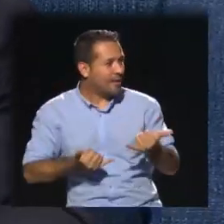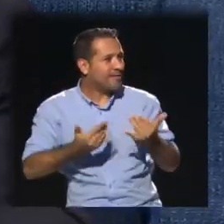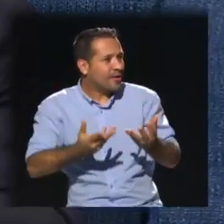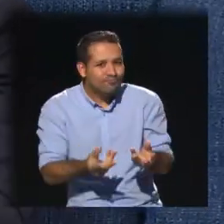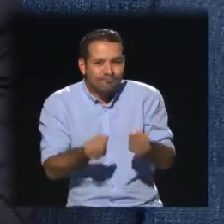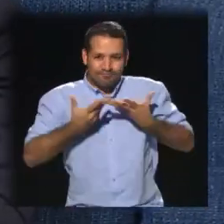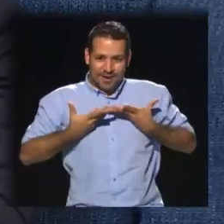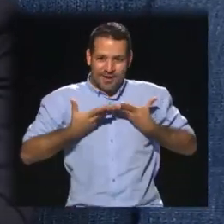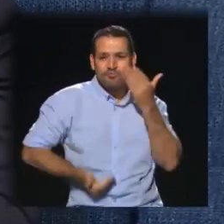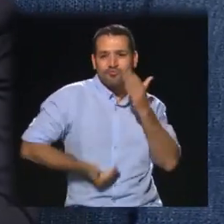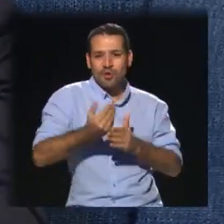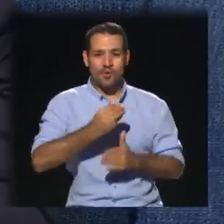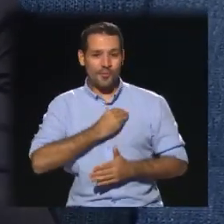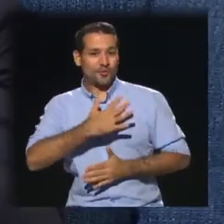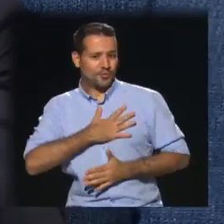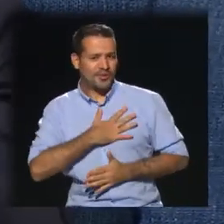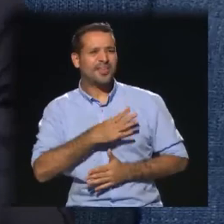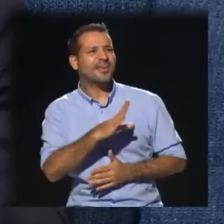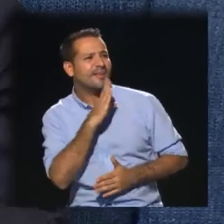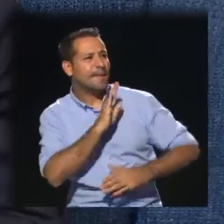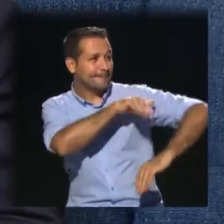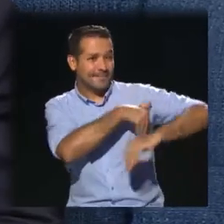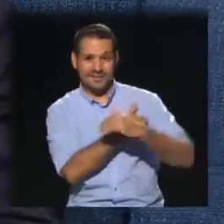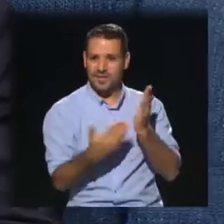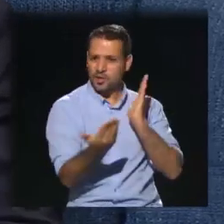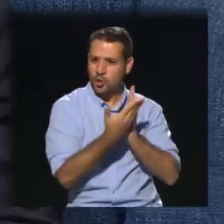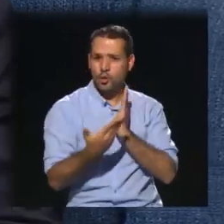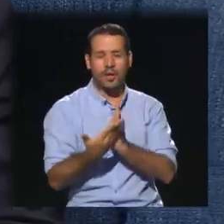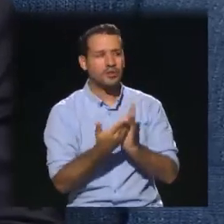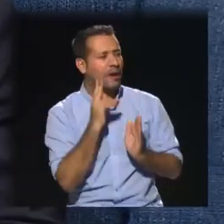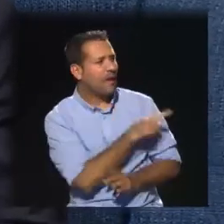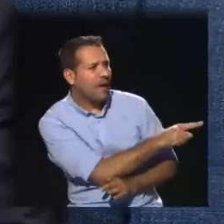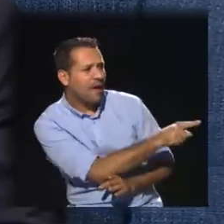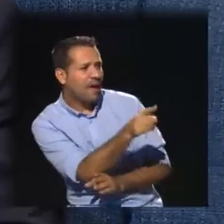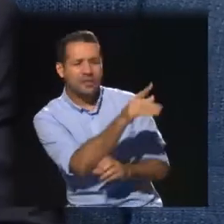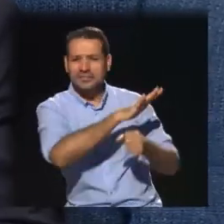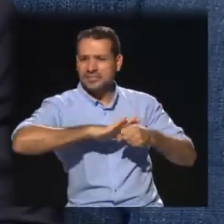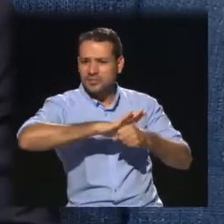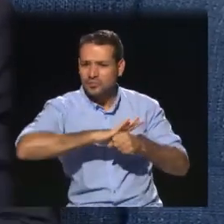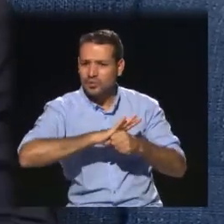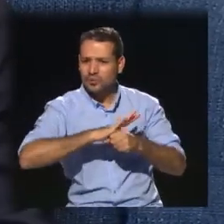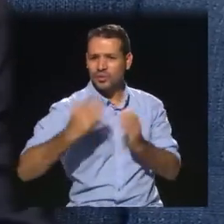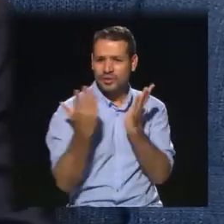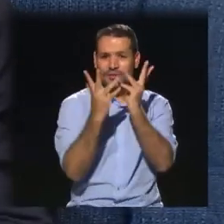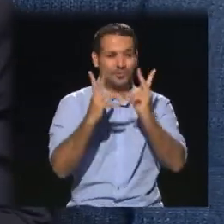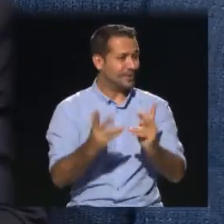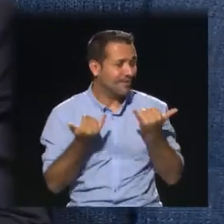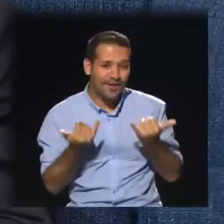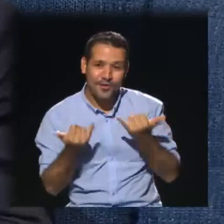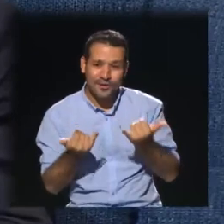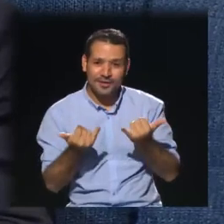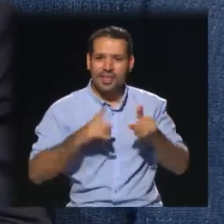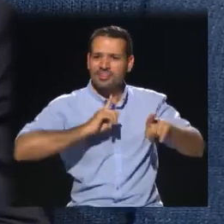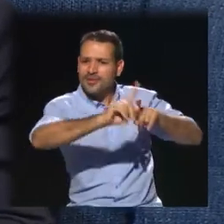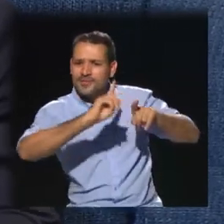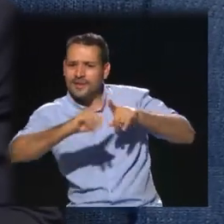académica a la cual hoy nos ha invitado el ministerio para coincidir con las realidades de los estudiantes. Es decir, hoy toca educar desde